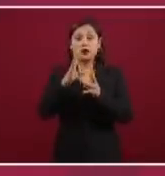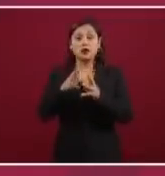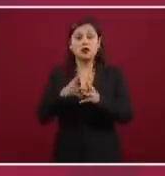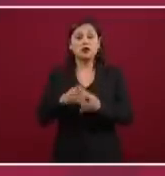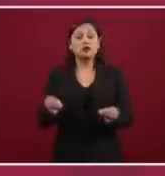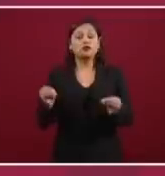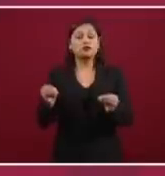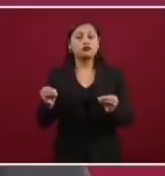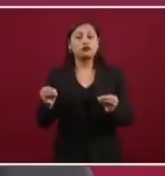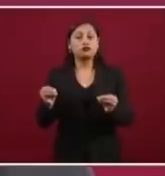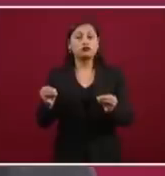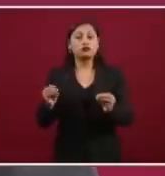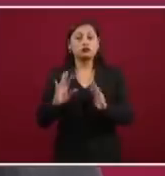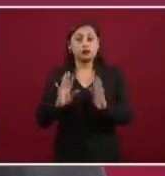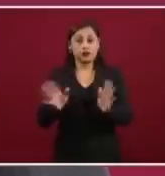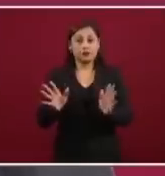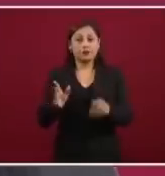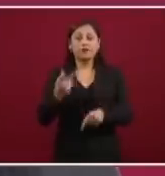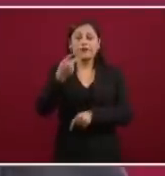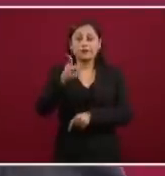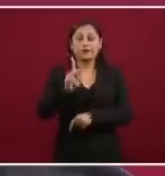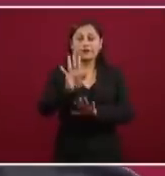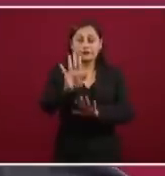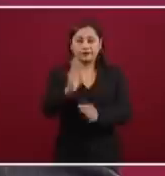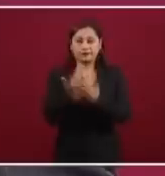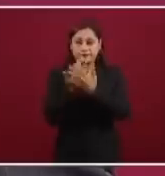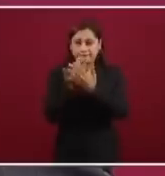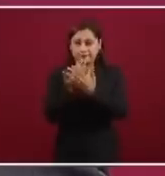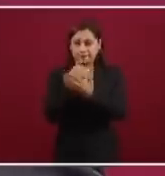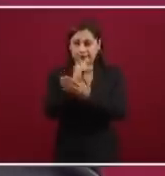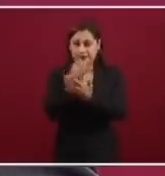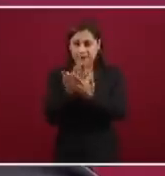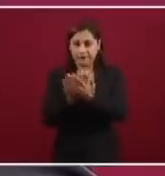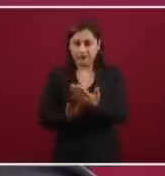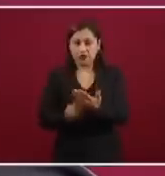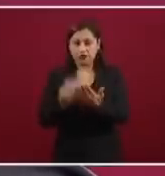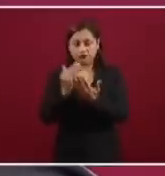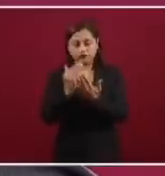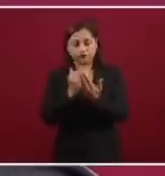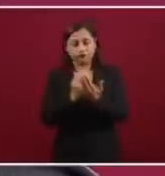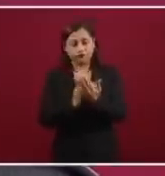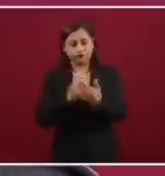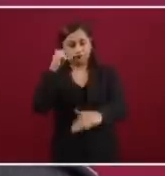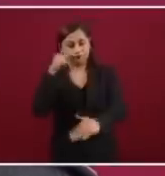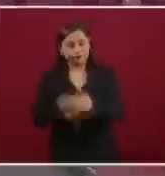Pero eso vamos a esperarnos al informe, al reporte.